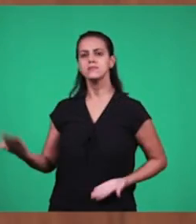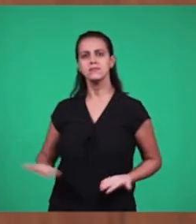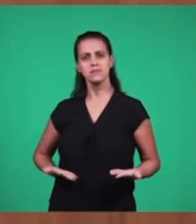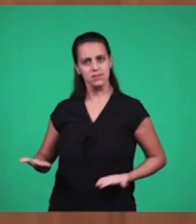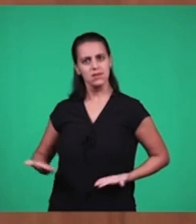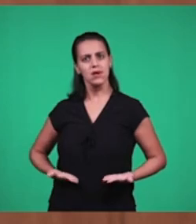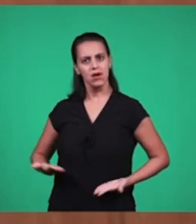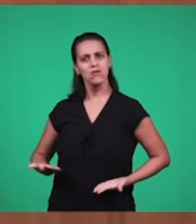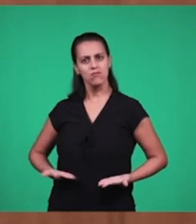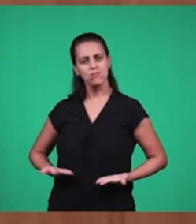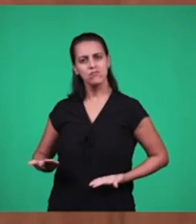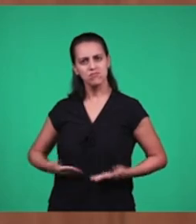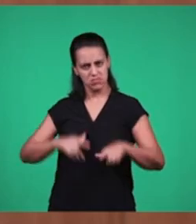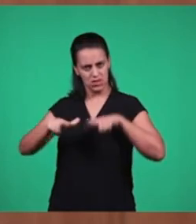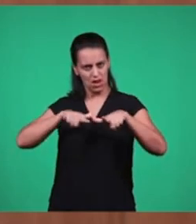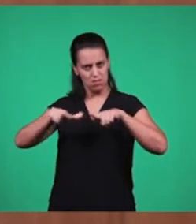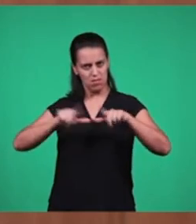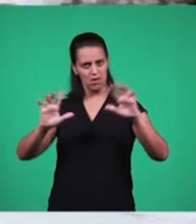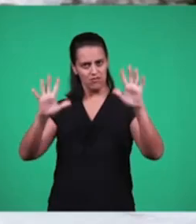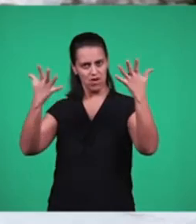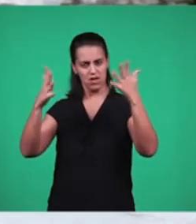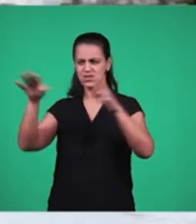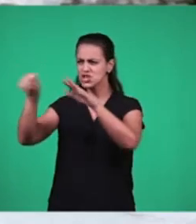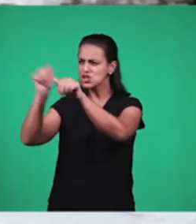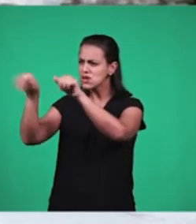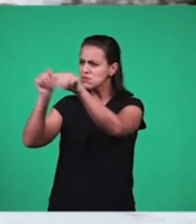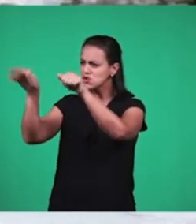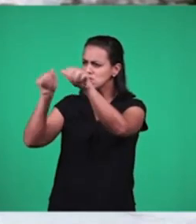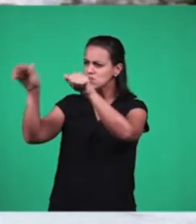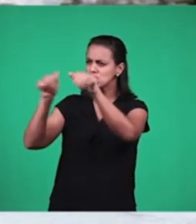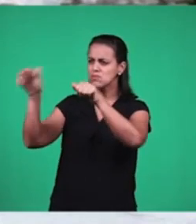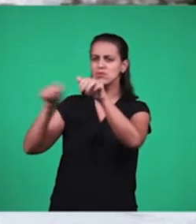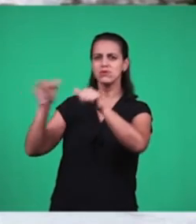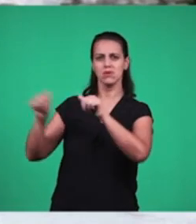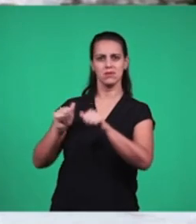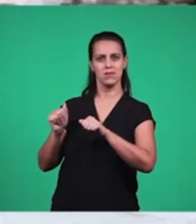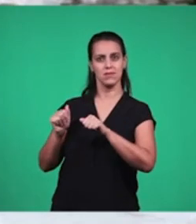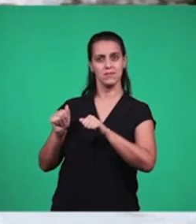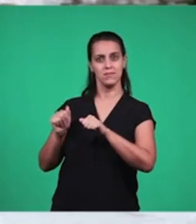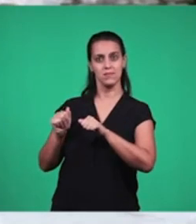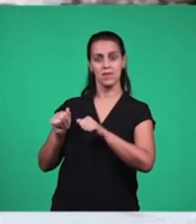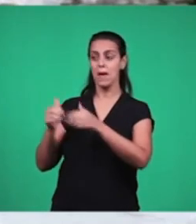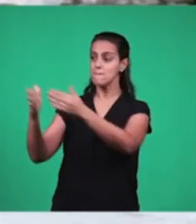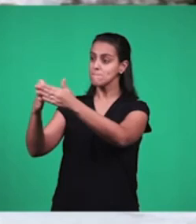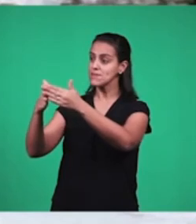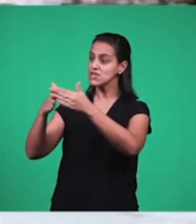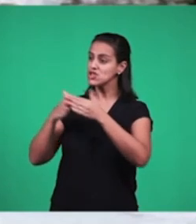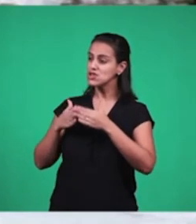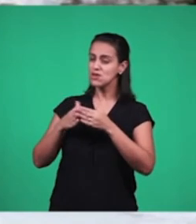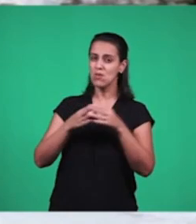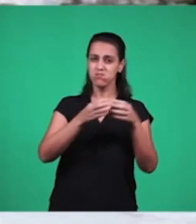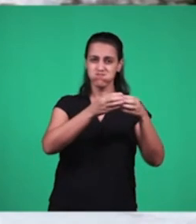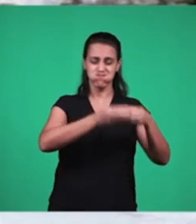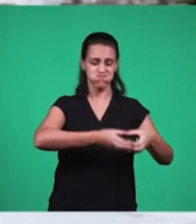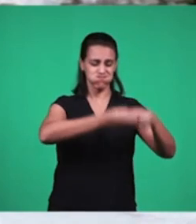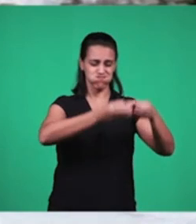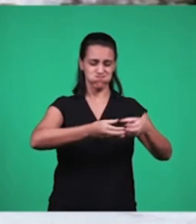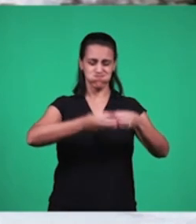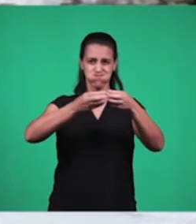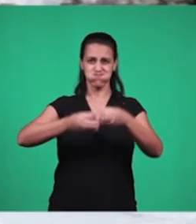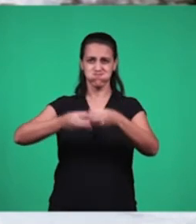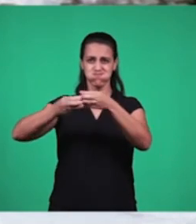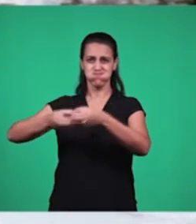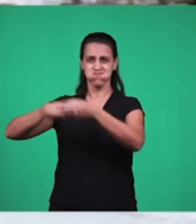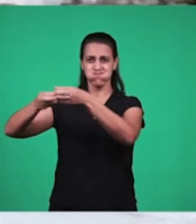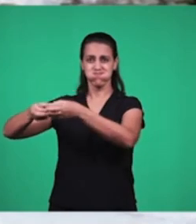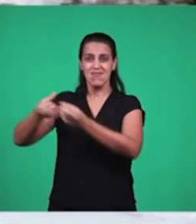los siervos que estaban trabajando en esa fiesta. Y entonces Él les dijo que llenen 6 tinajas